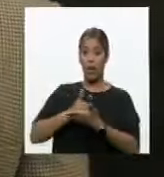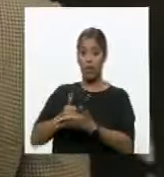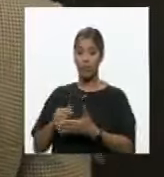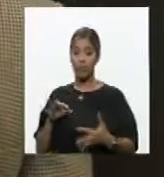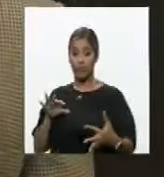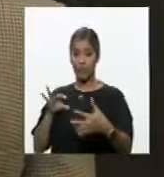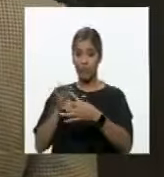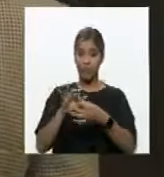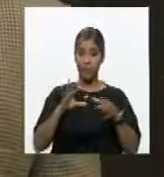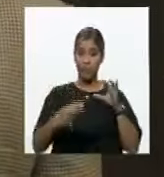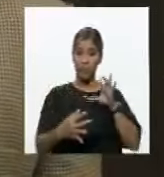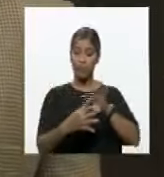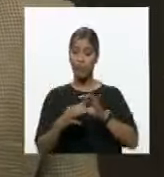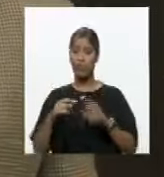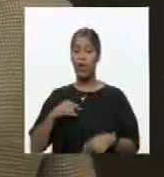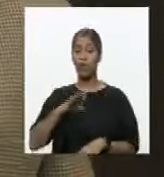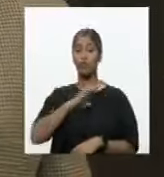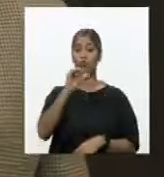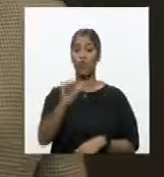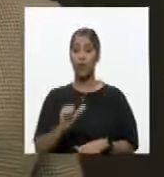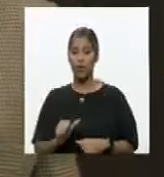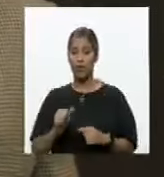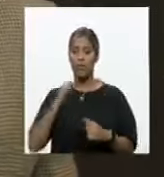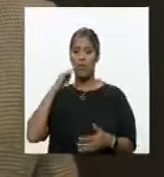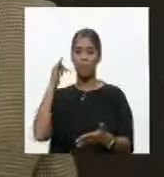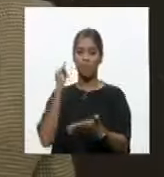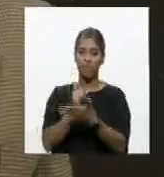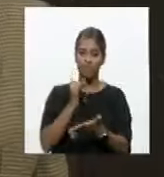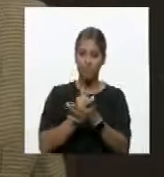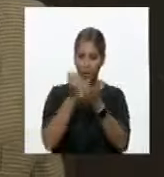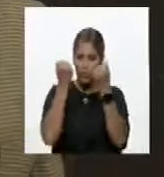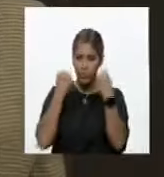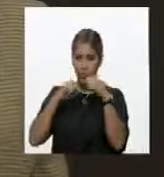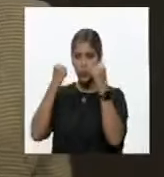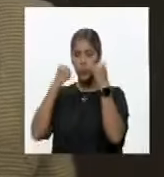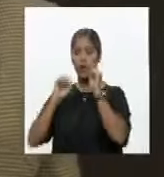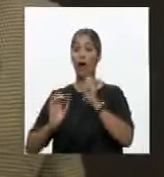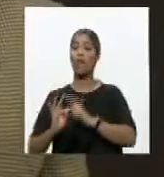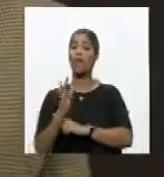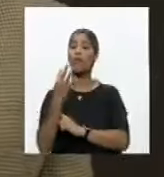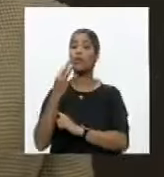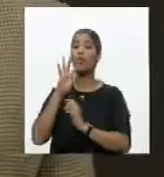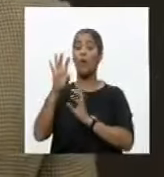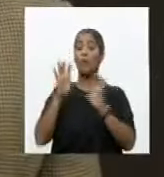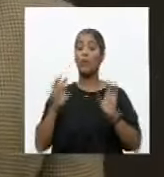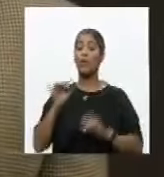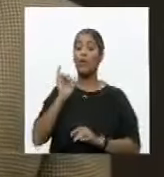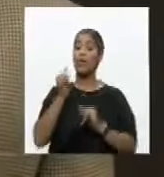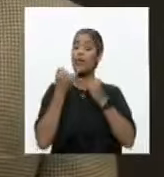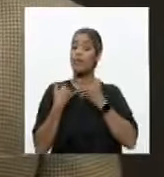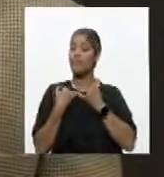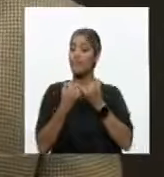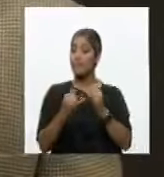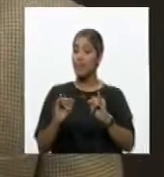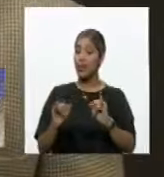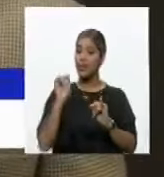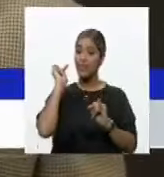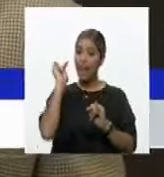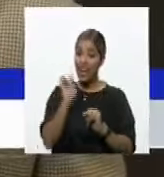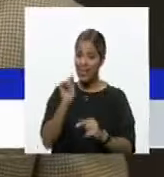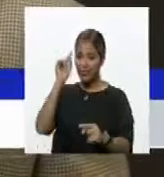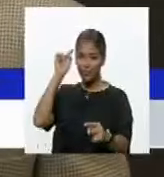consolidación de la soberanía, al ejercicio de la soberanía, a la consolidación, a la fundación de las repúblicas, a la independencia. A eso